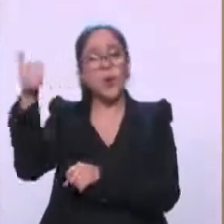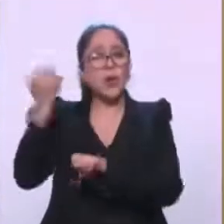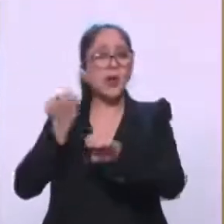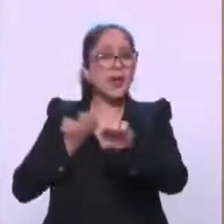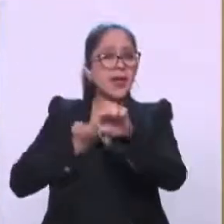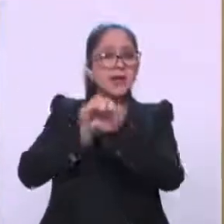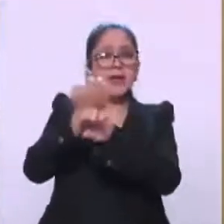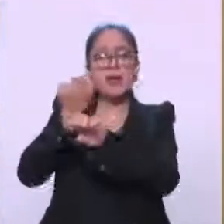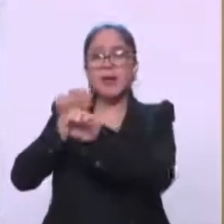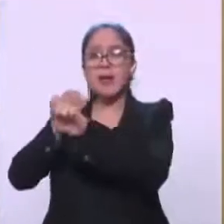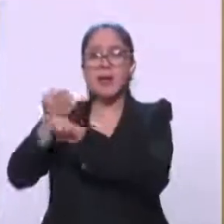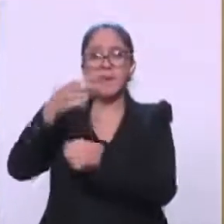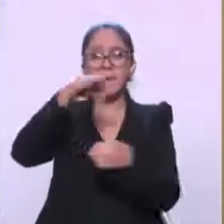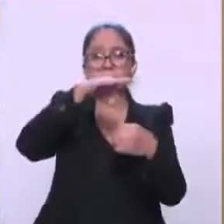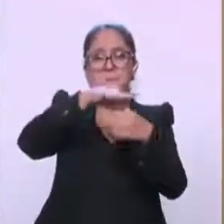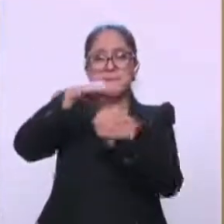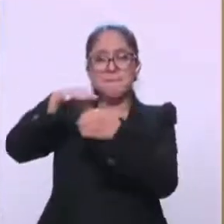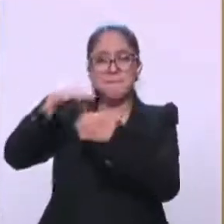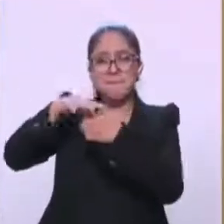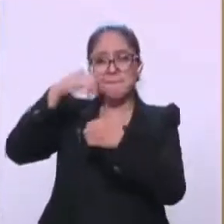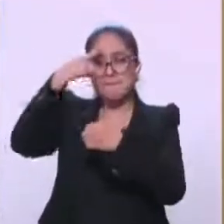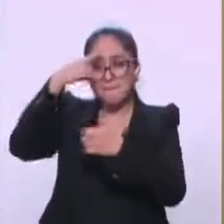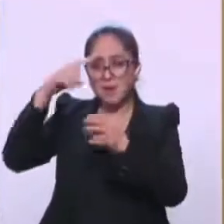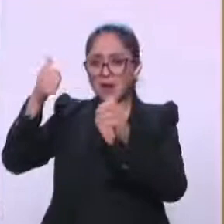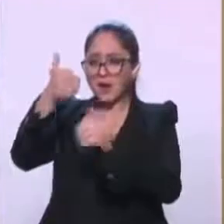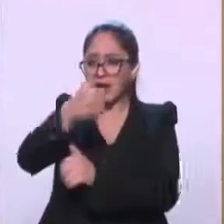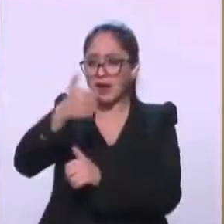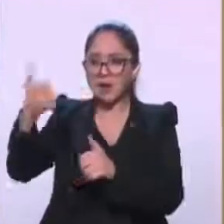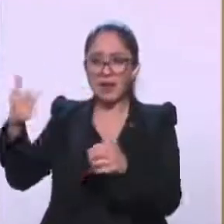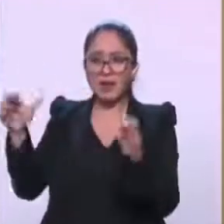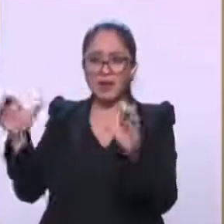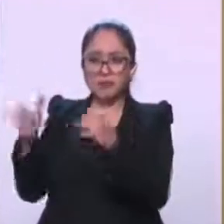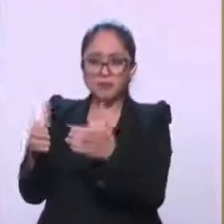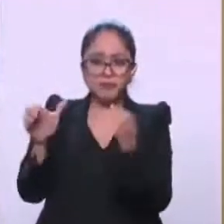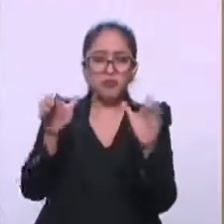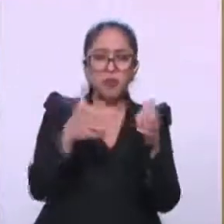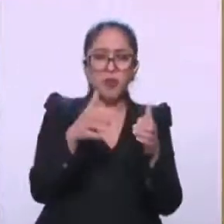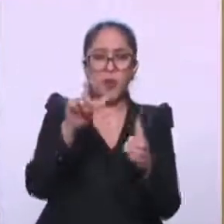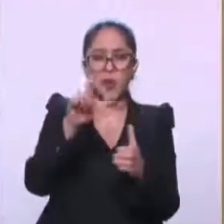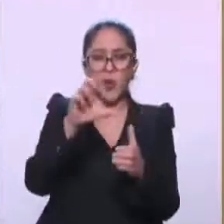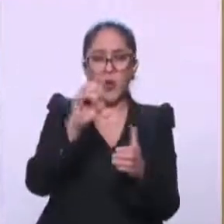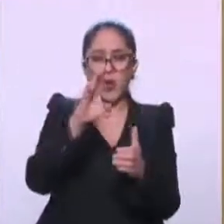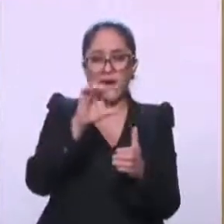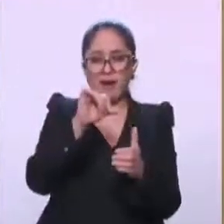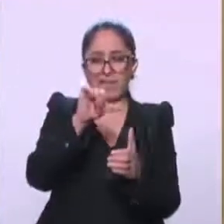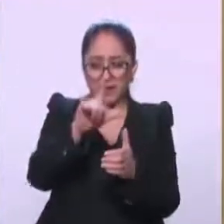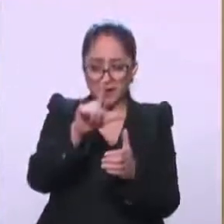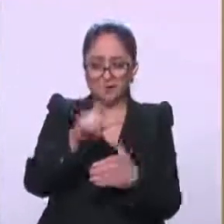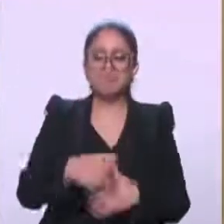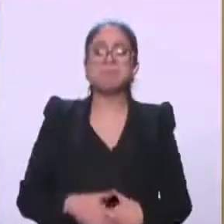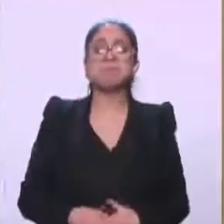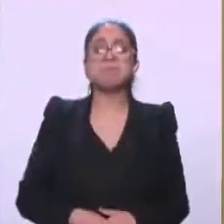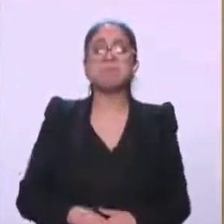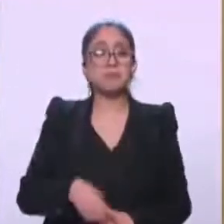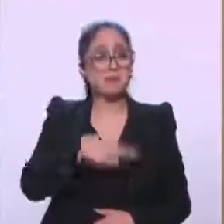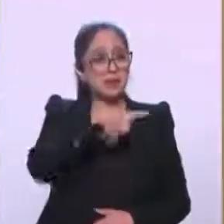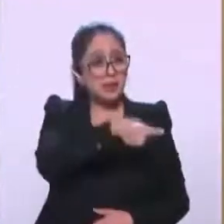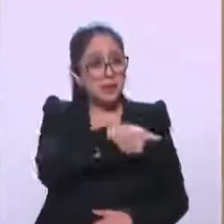a nivel distritos locales. Estos niveles de participación pueden